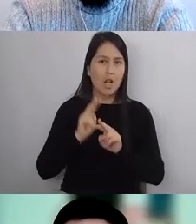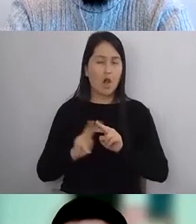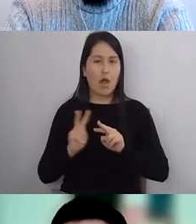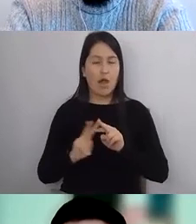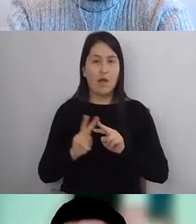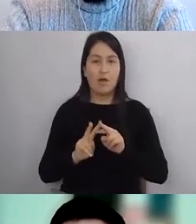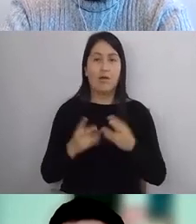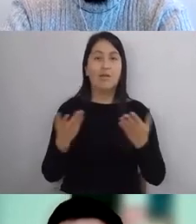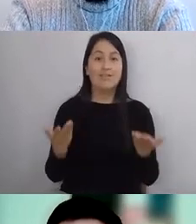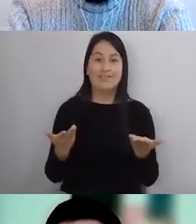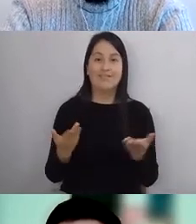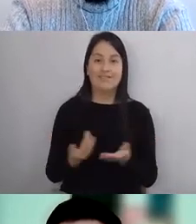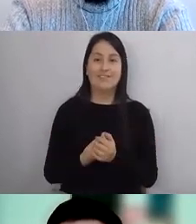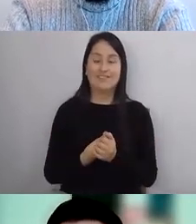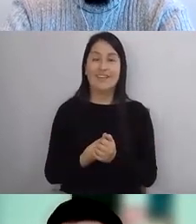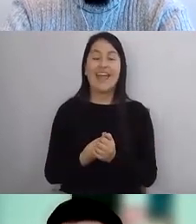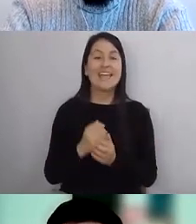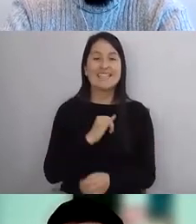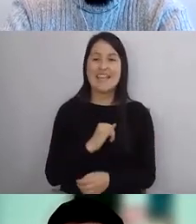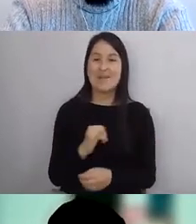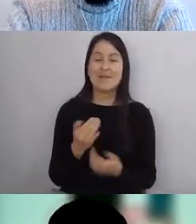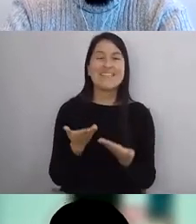Se da mucho Claro. esa dinámica.